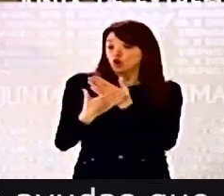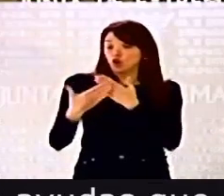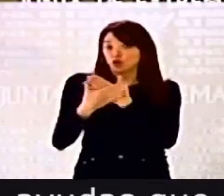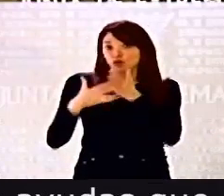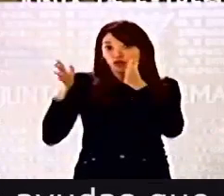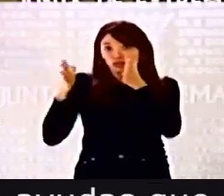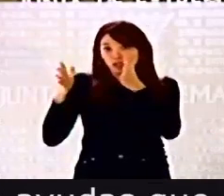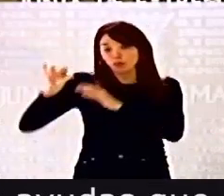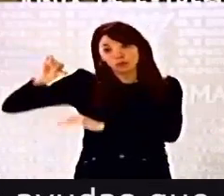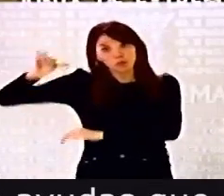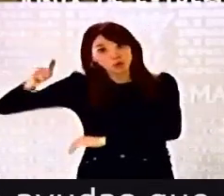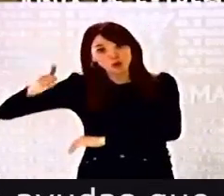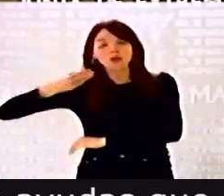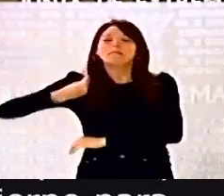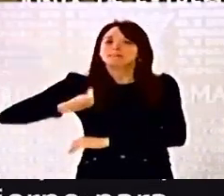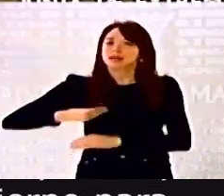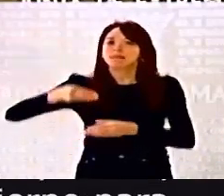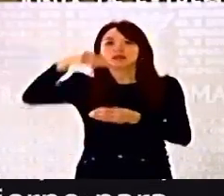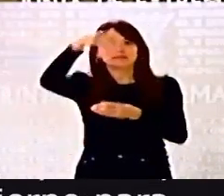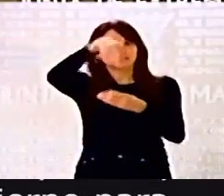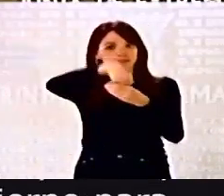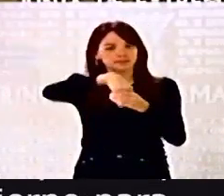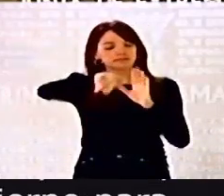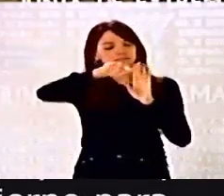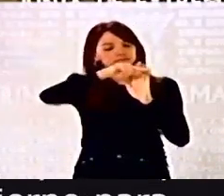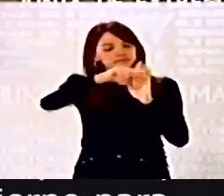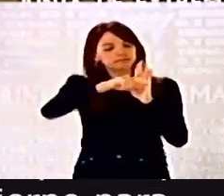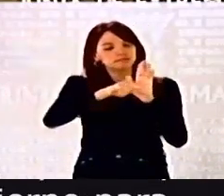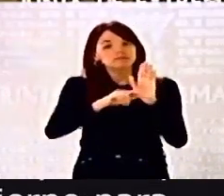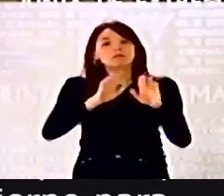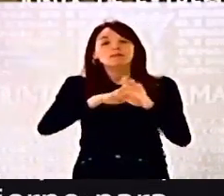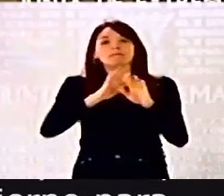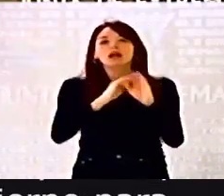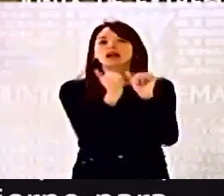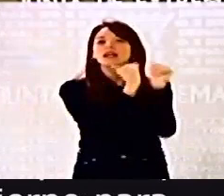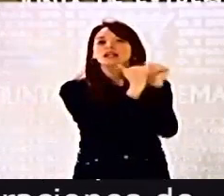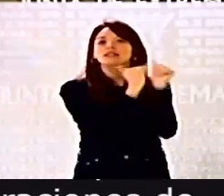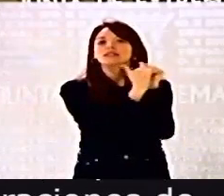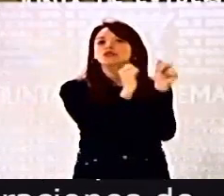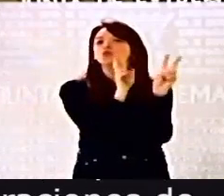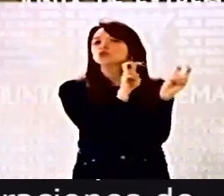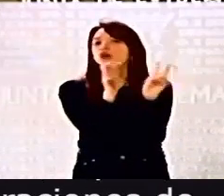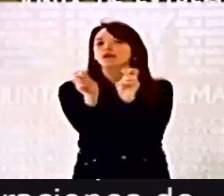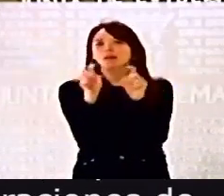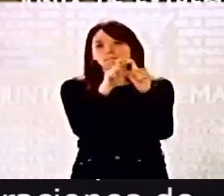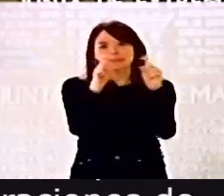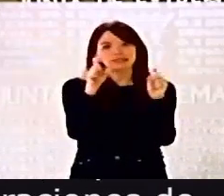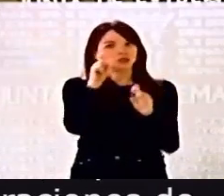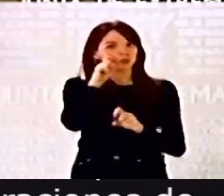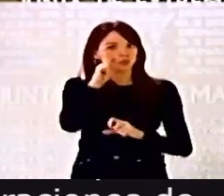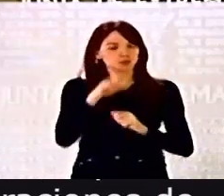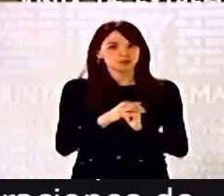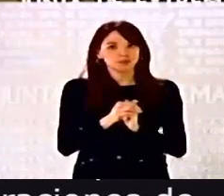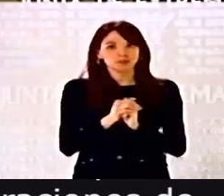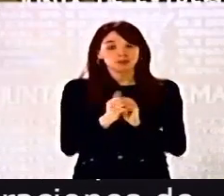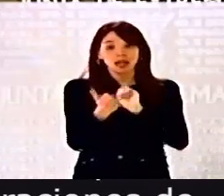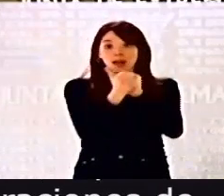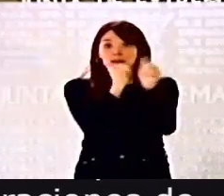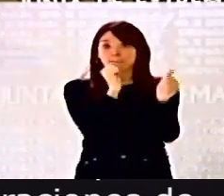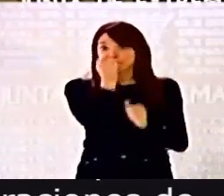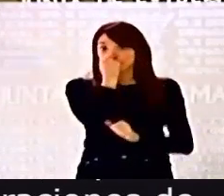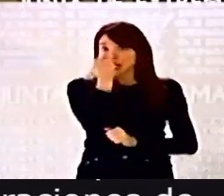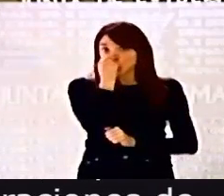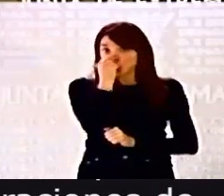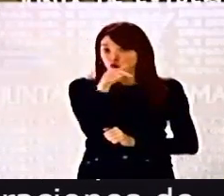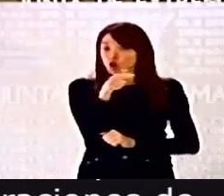para financiar los intereses generados en las nuevas operaciones de crédito de las empresas turísticas. Con estos microcréditos estamos respondiendo